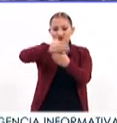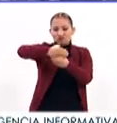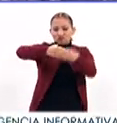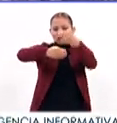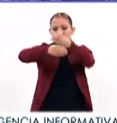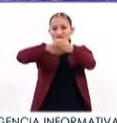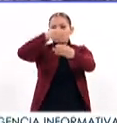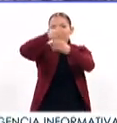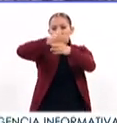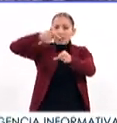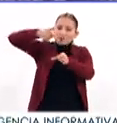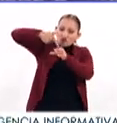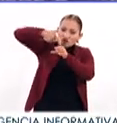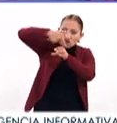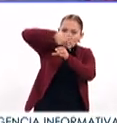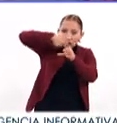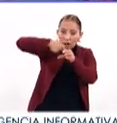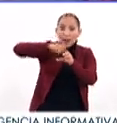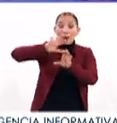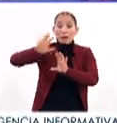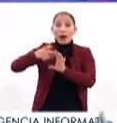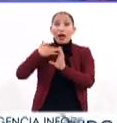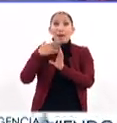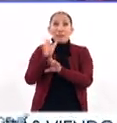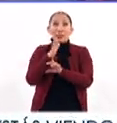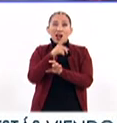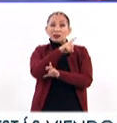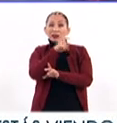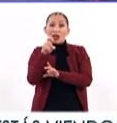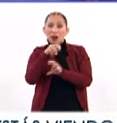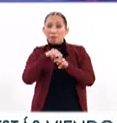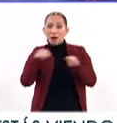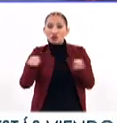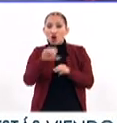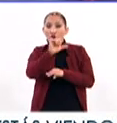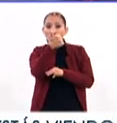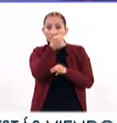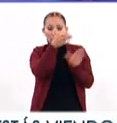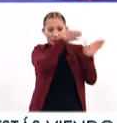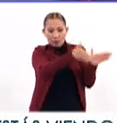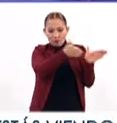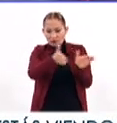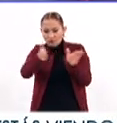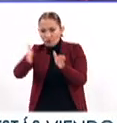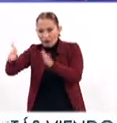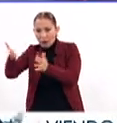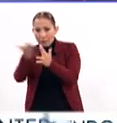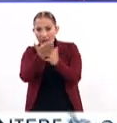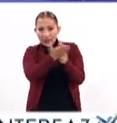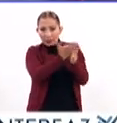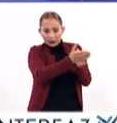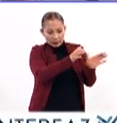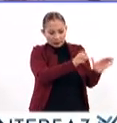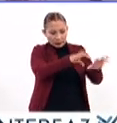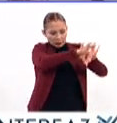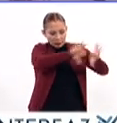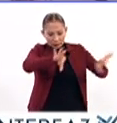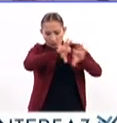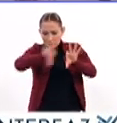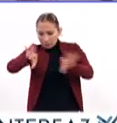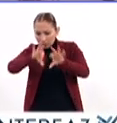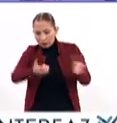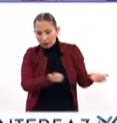la soldadura. De ahí, para una bandera de 100 metros salen 11 tramos. 11 tramos que